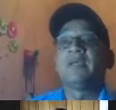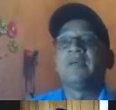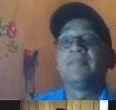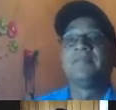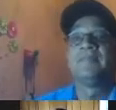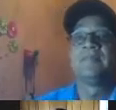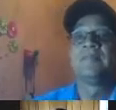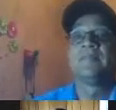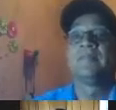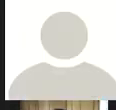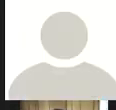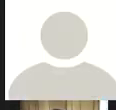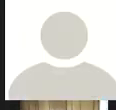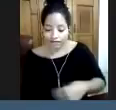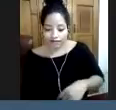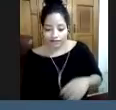familia.